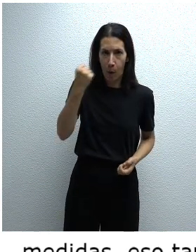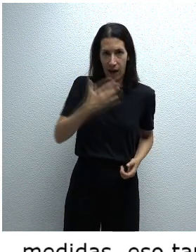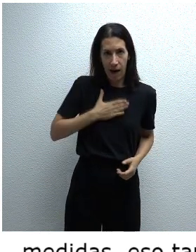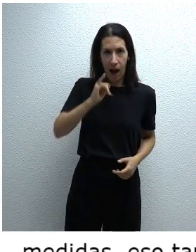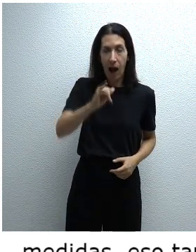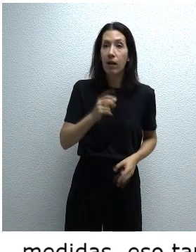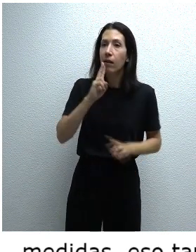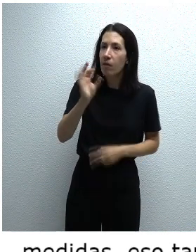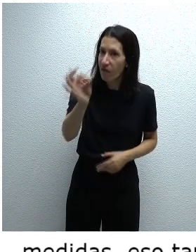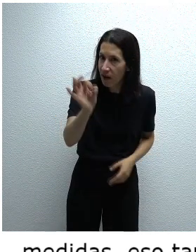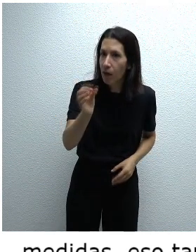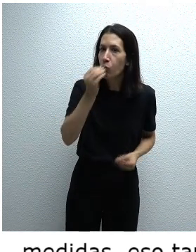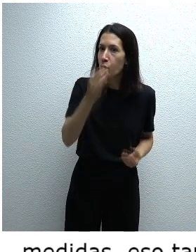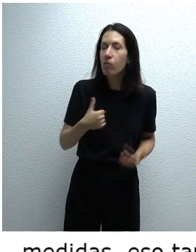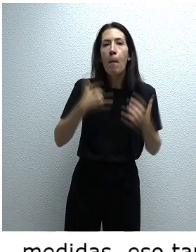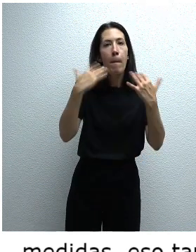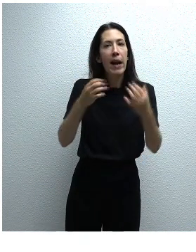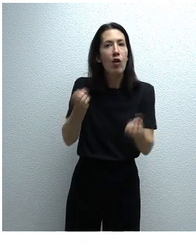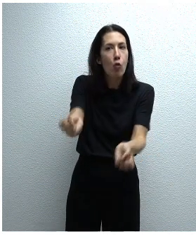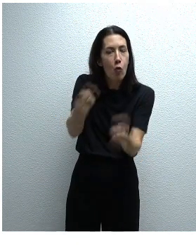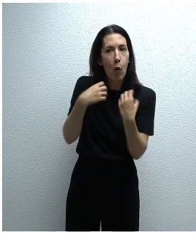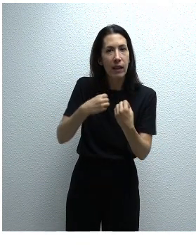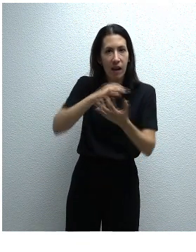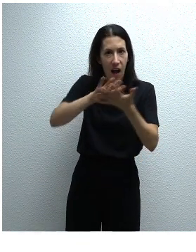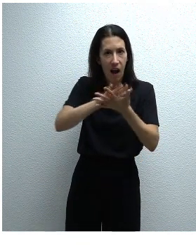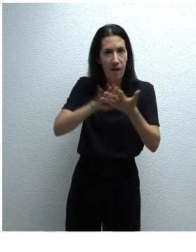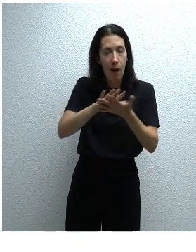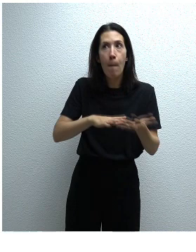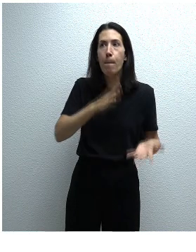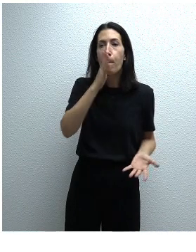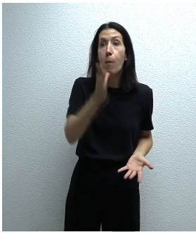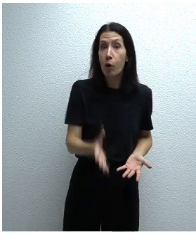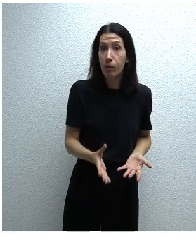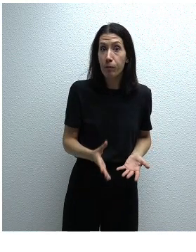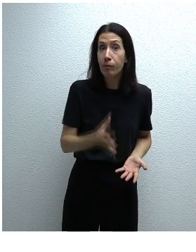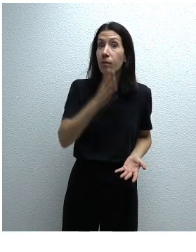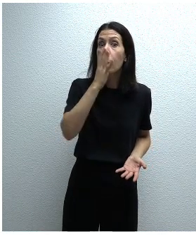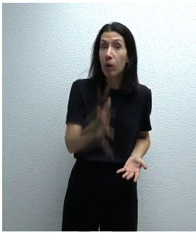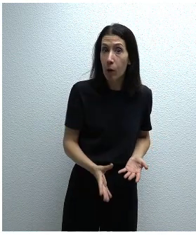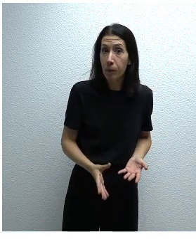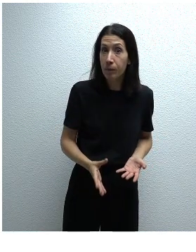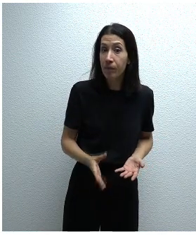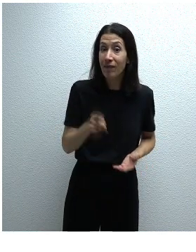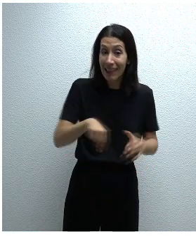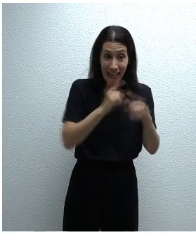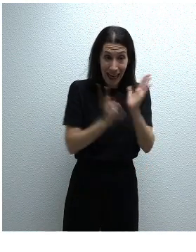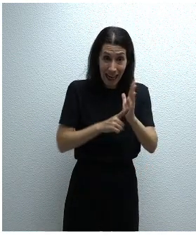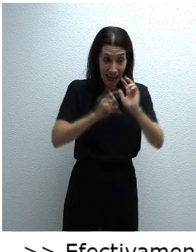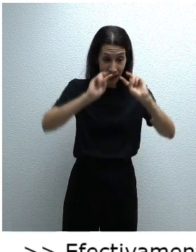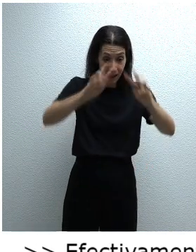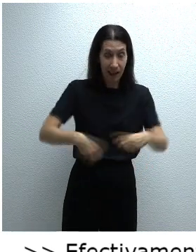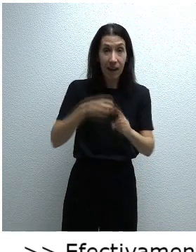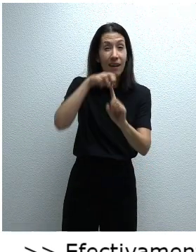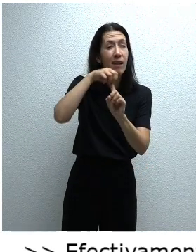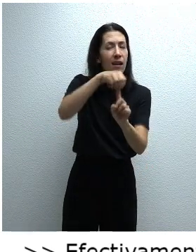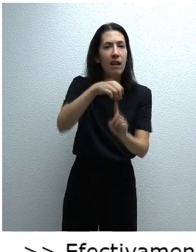me alegra mucho que haga esa reflexión, porque yo creo que digamos, la raíz de esta legislación es el respeto a la